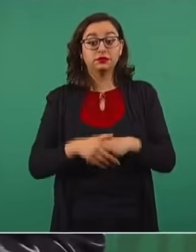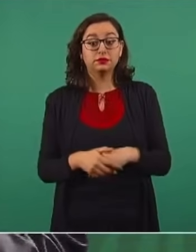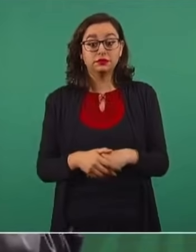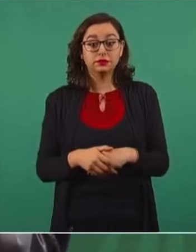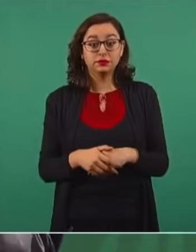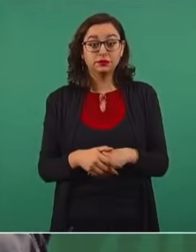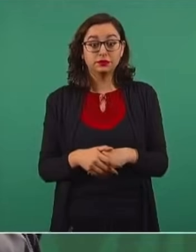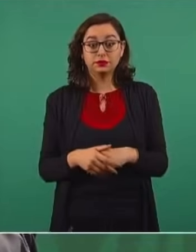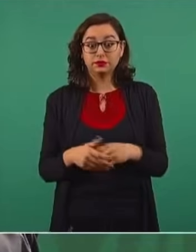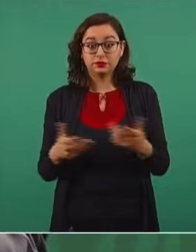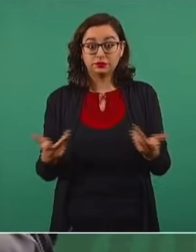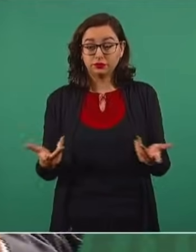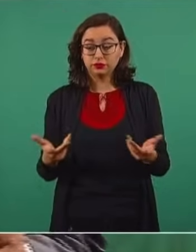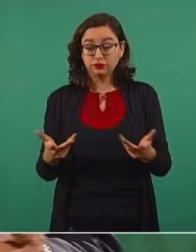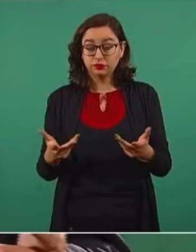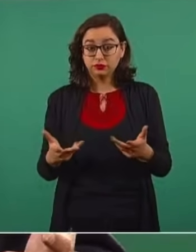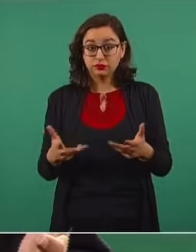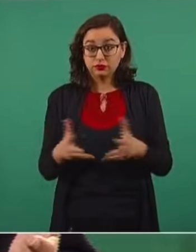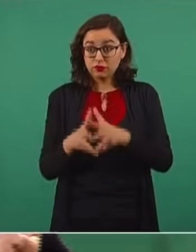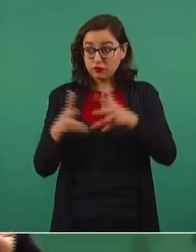de qué dimensiones